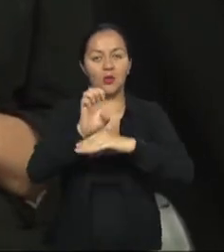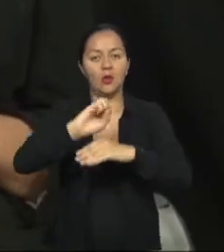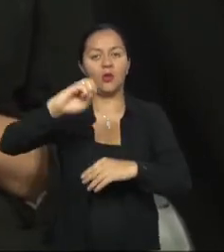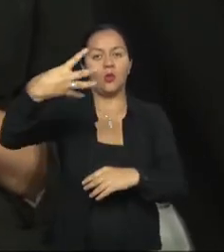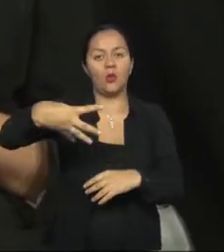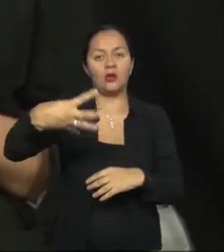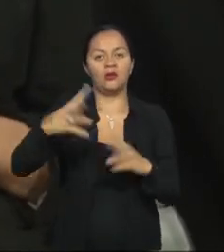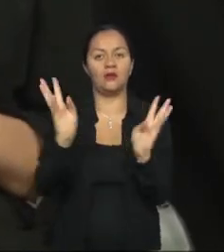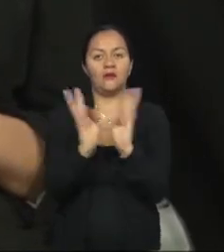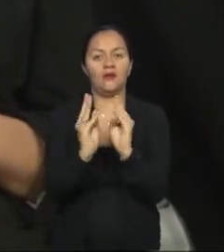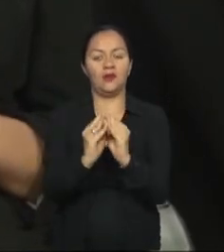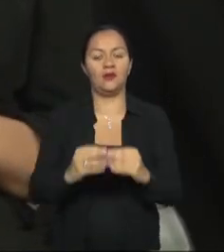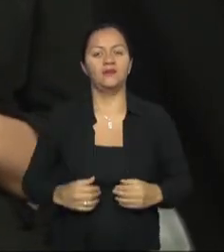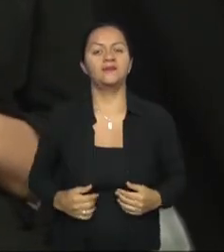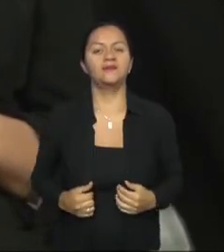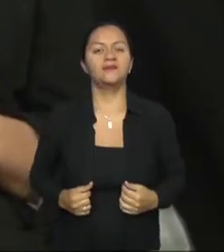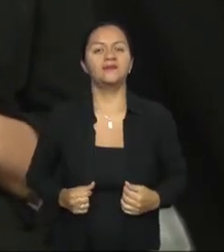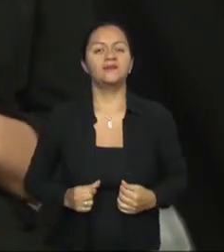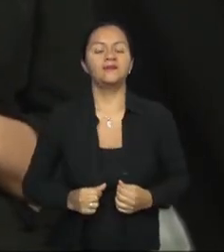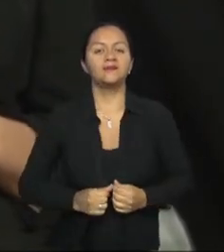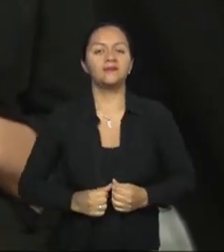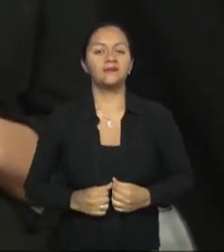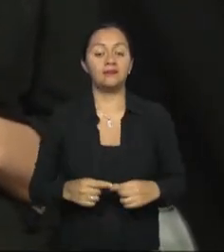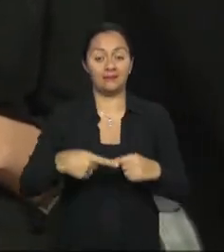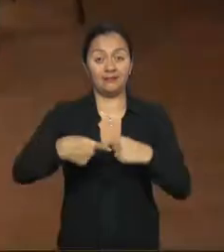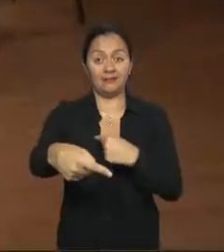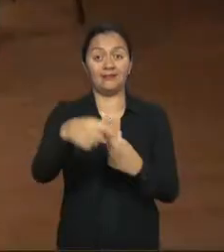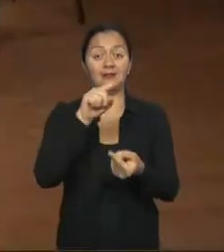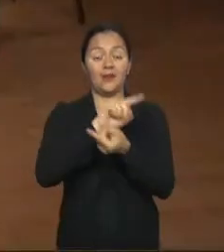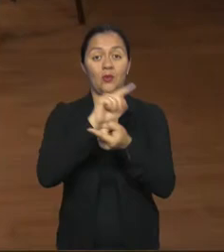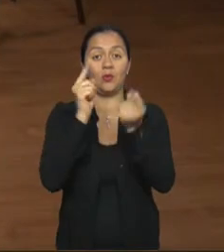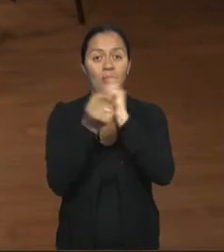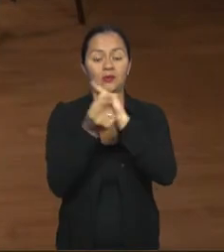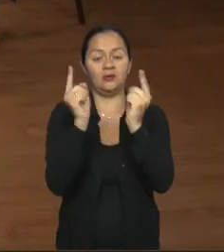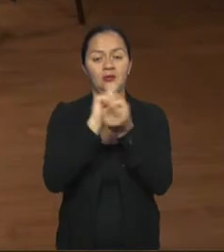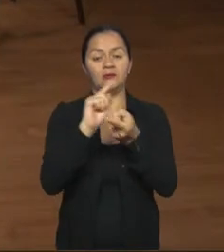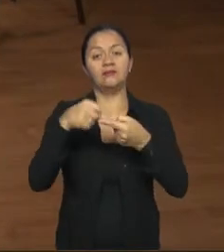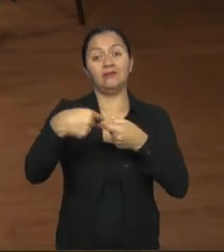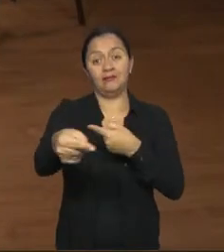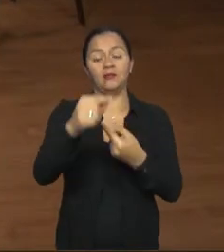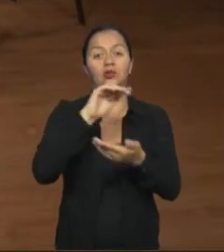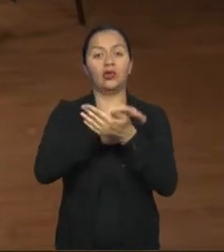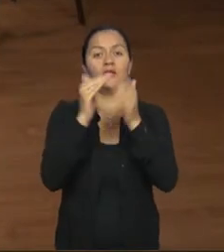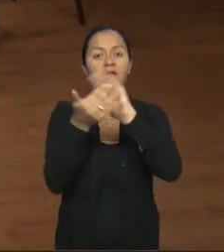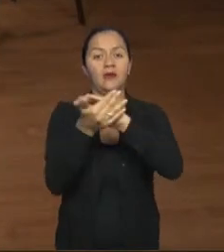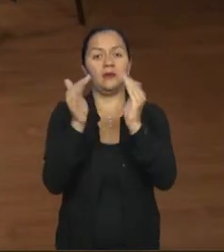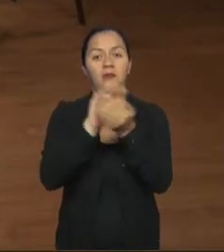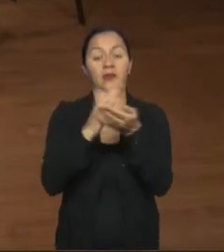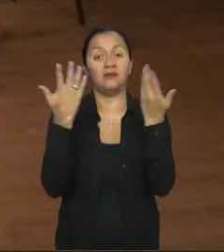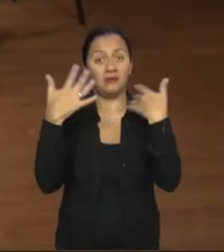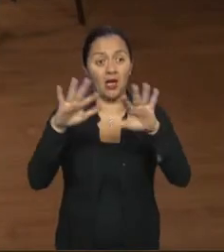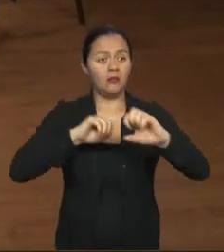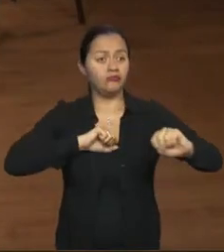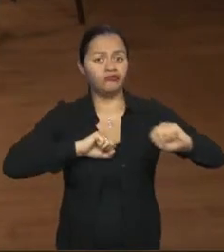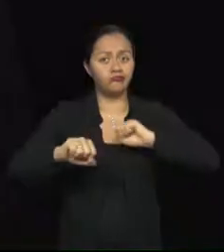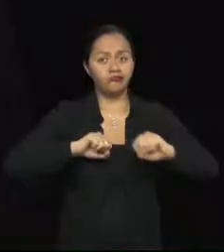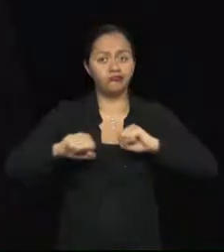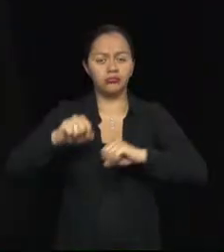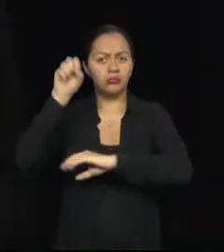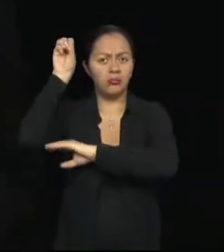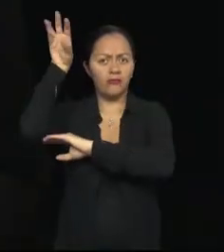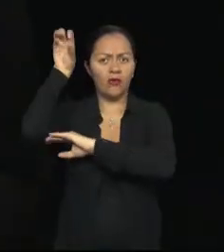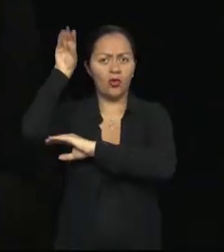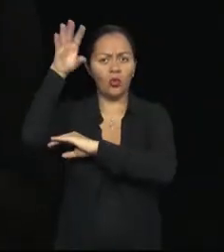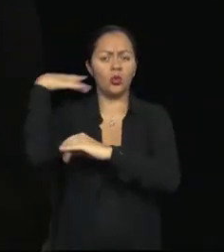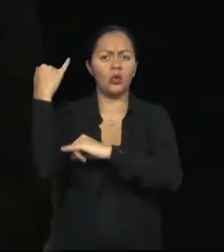este gran evento en nuestro país. Para este encuentro que tenemos en el mes de noviembre, ustedes han logrado la gestión de ponentes de